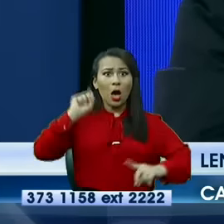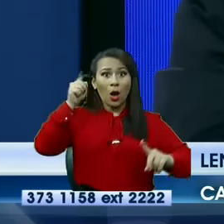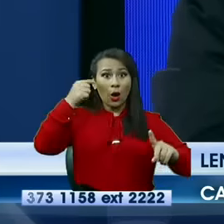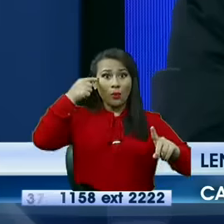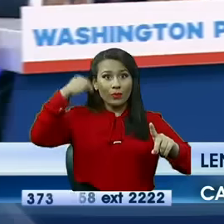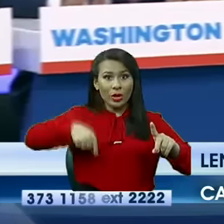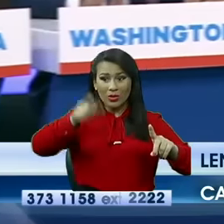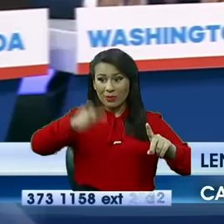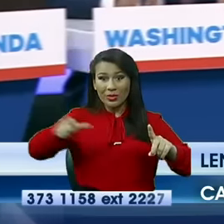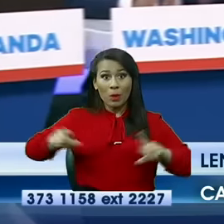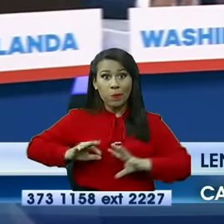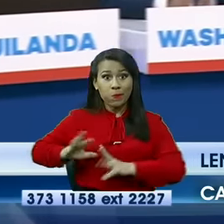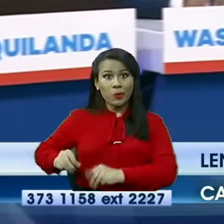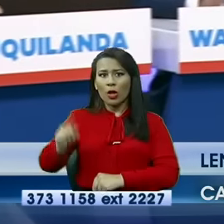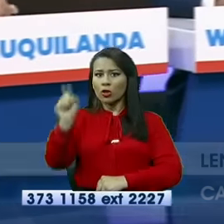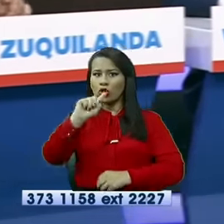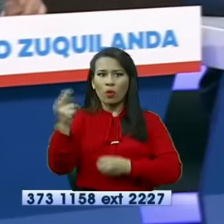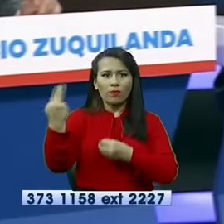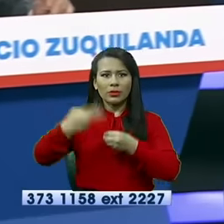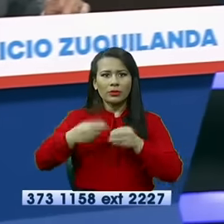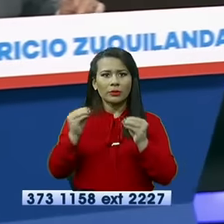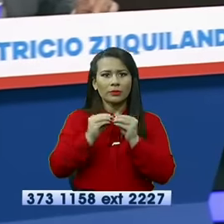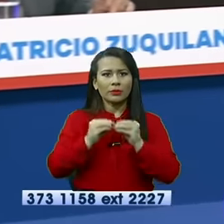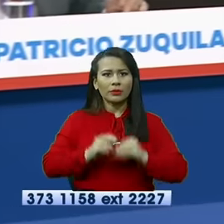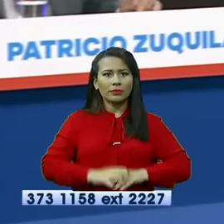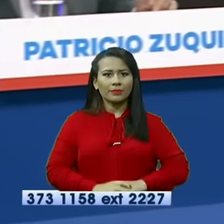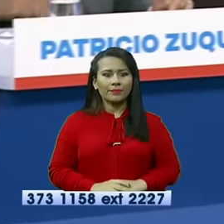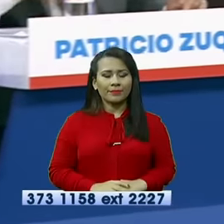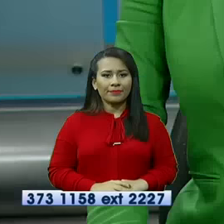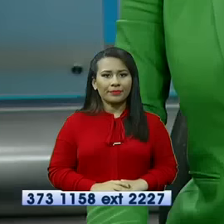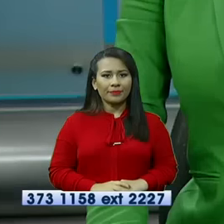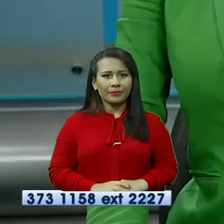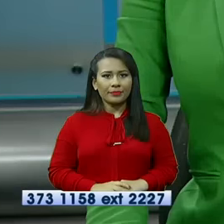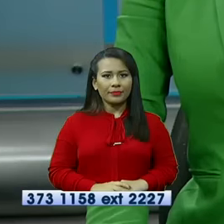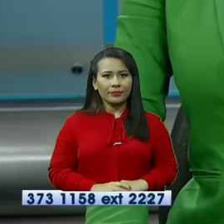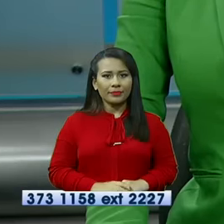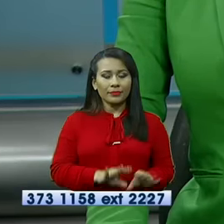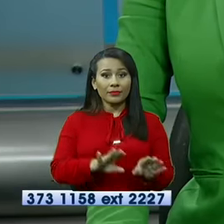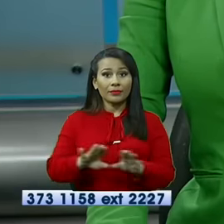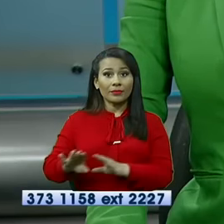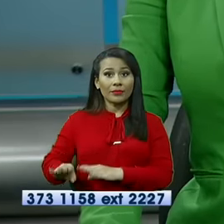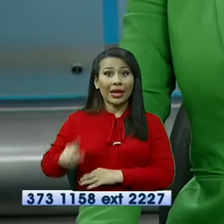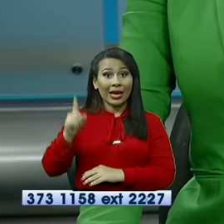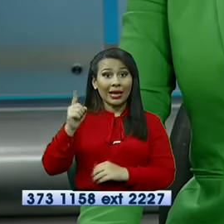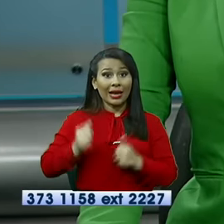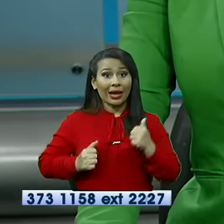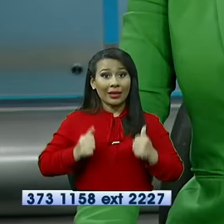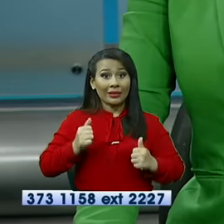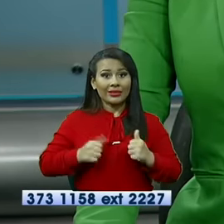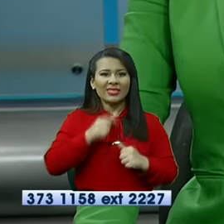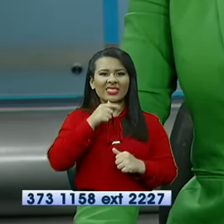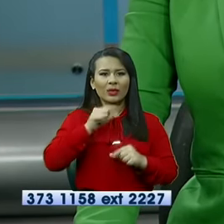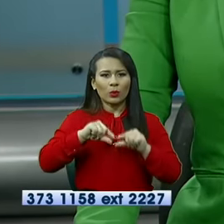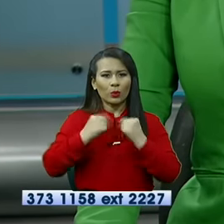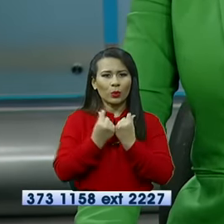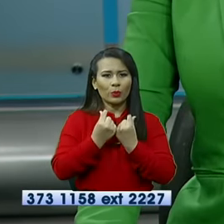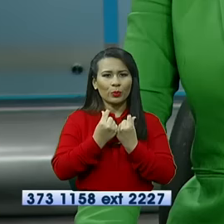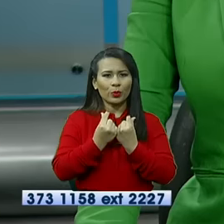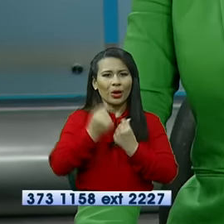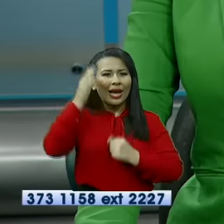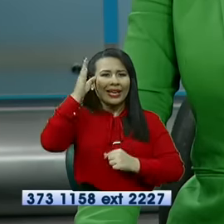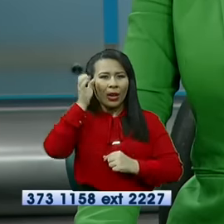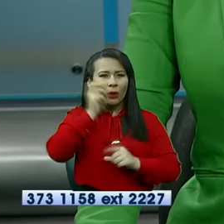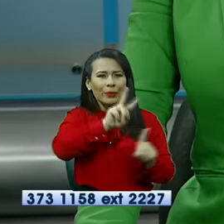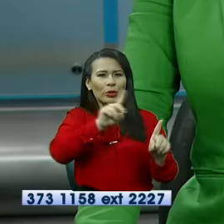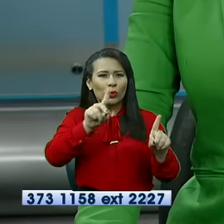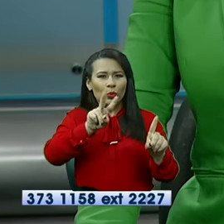no regresen informó cena el candidato presidencial por la alianza creo zuma